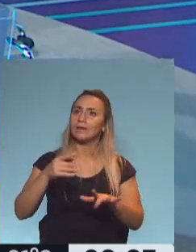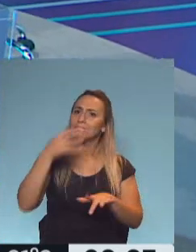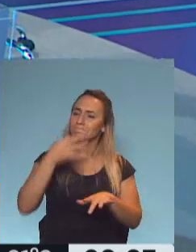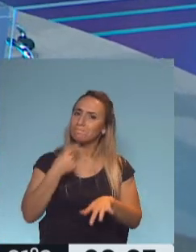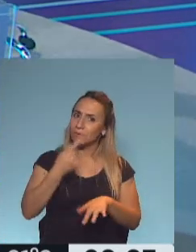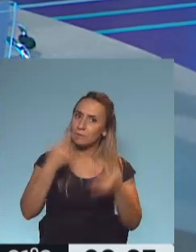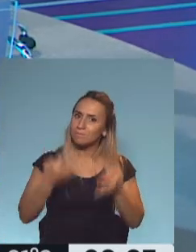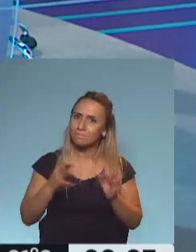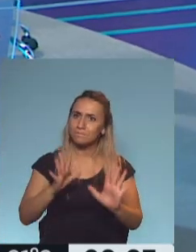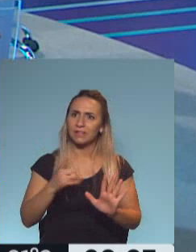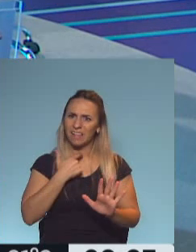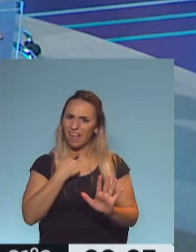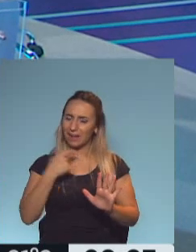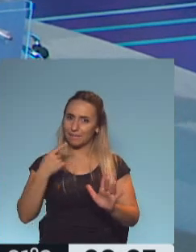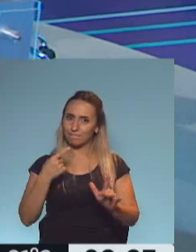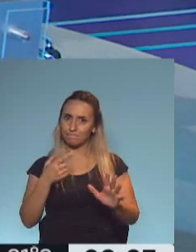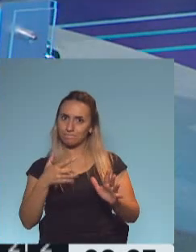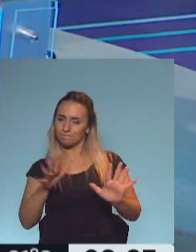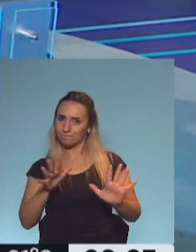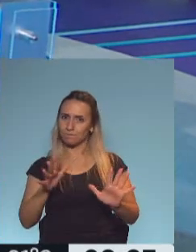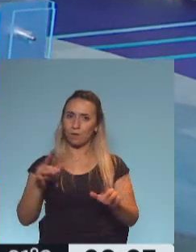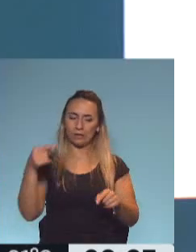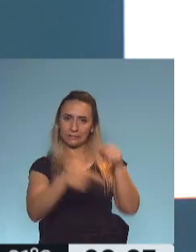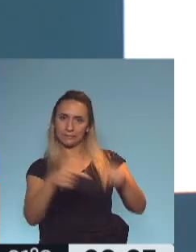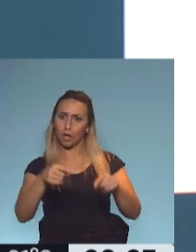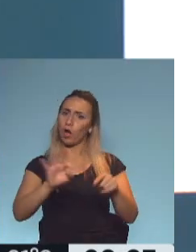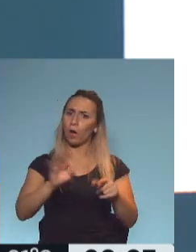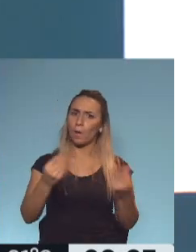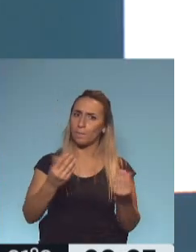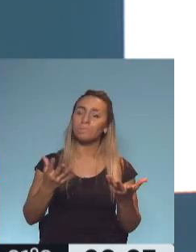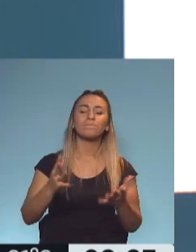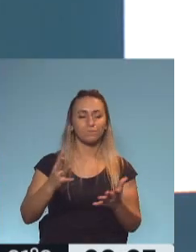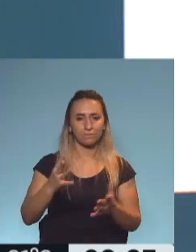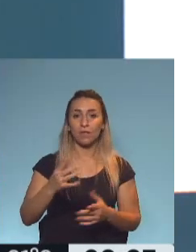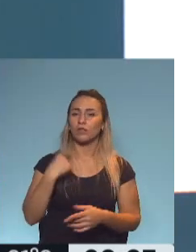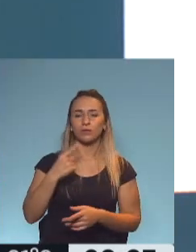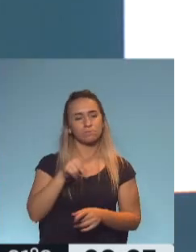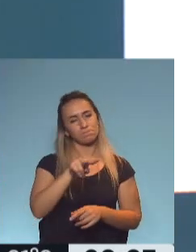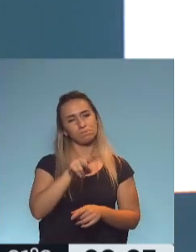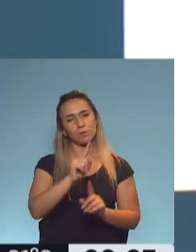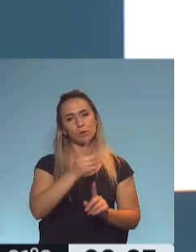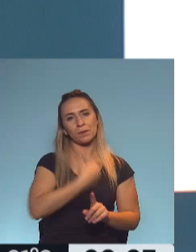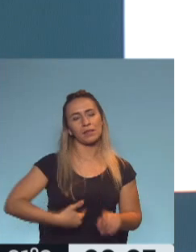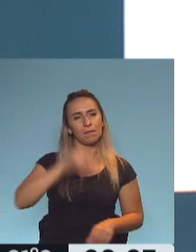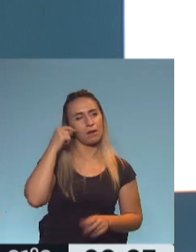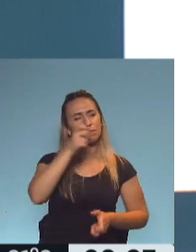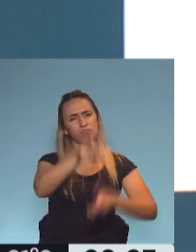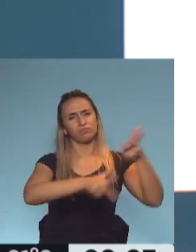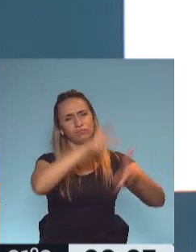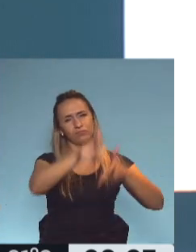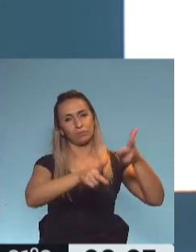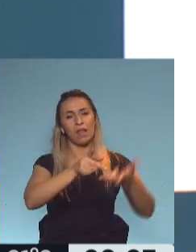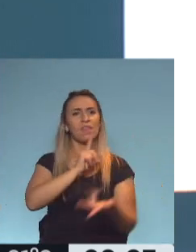Porque si efectivamente lo que nosotros interpretamos fue la decisión política del presidente Alberto Fernández de ponerse